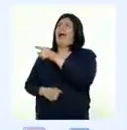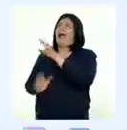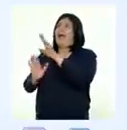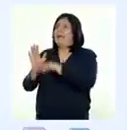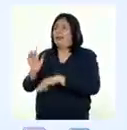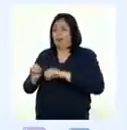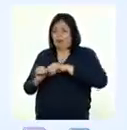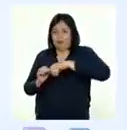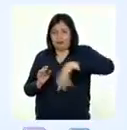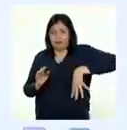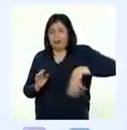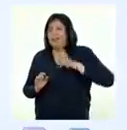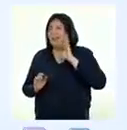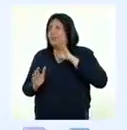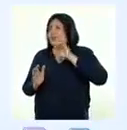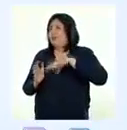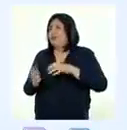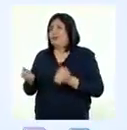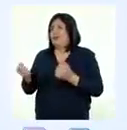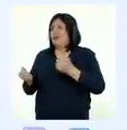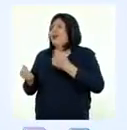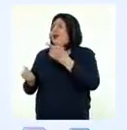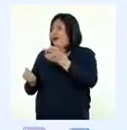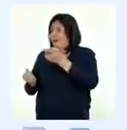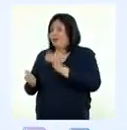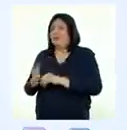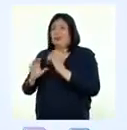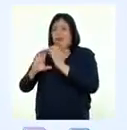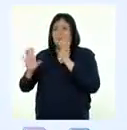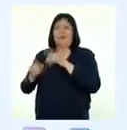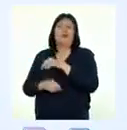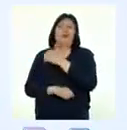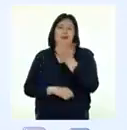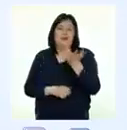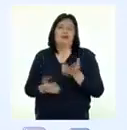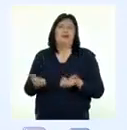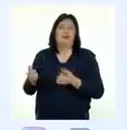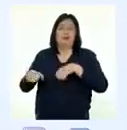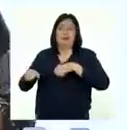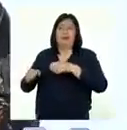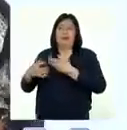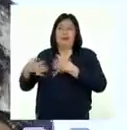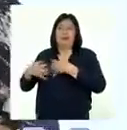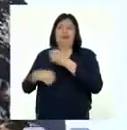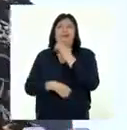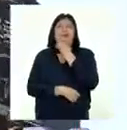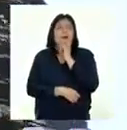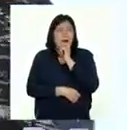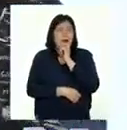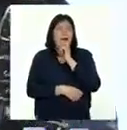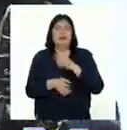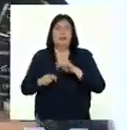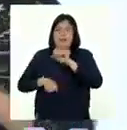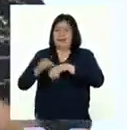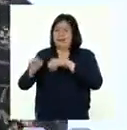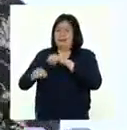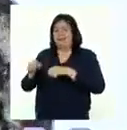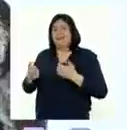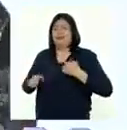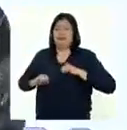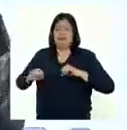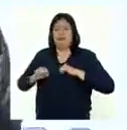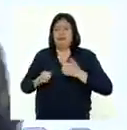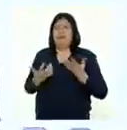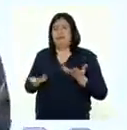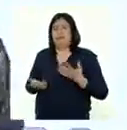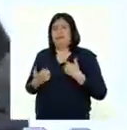reducir la emisión de gases contaminantes de los autos, de los buses, entre otros vehículos motorizados. Además, con la bici hacemos ejercicio